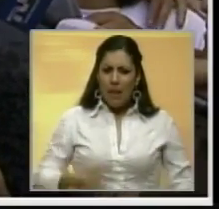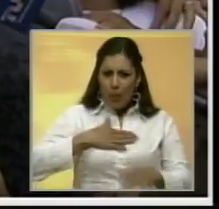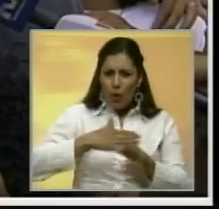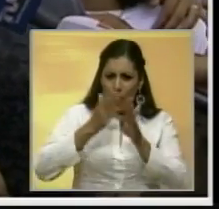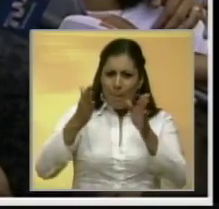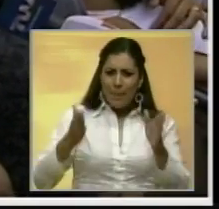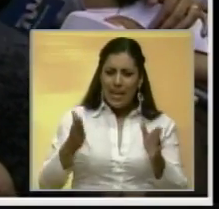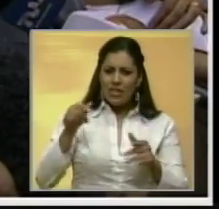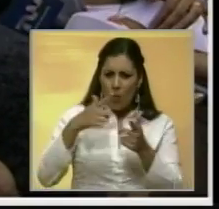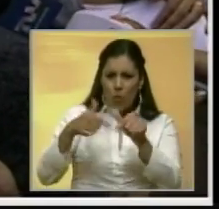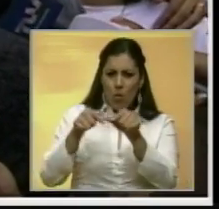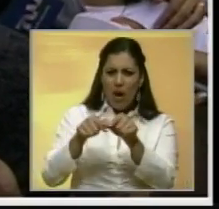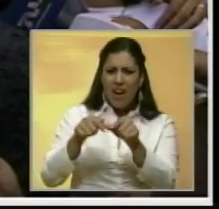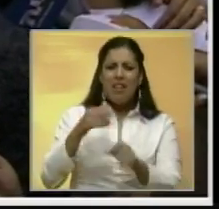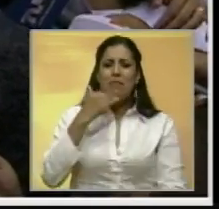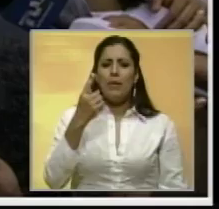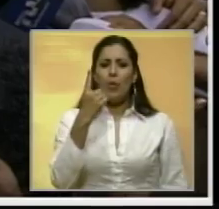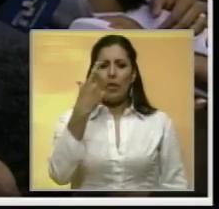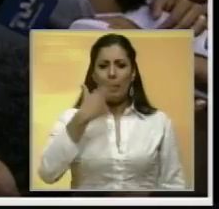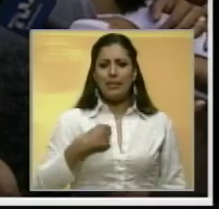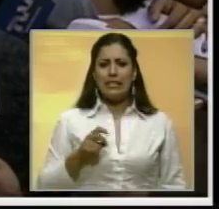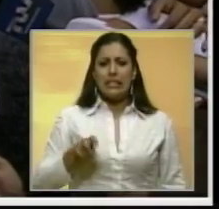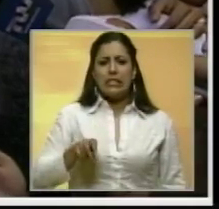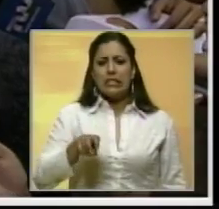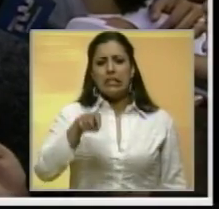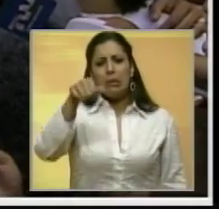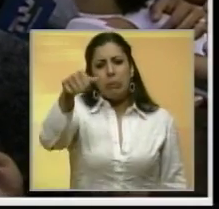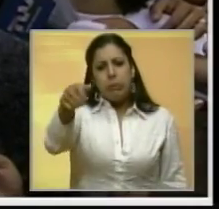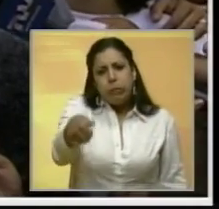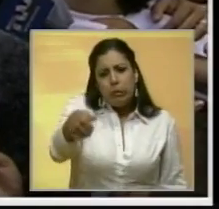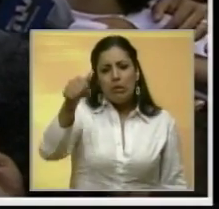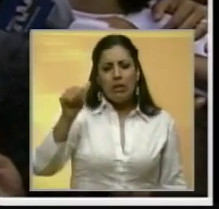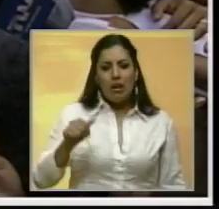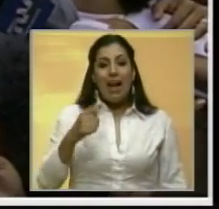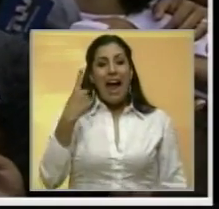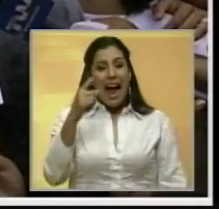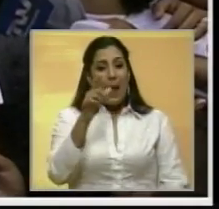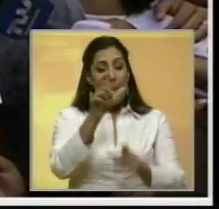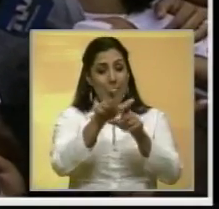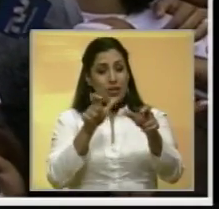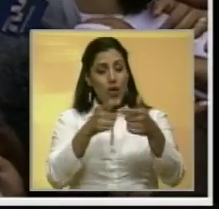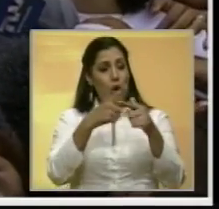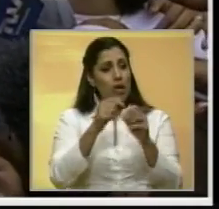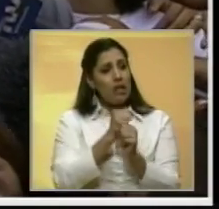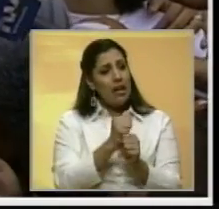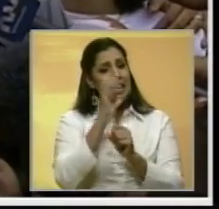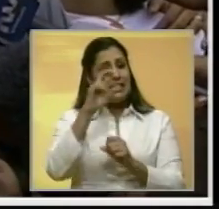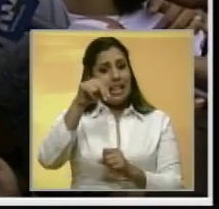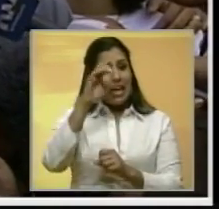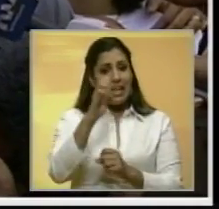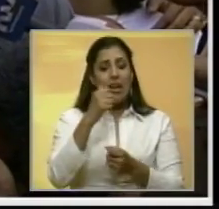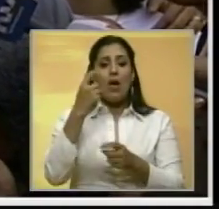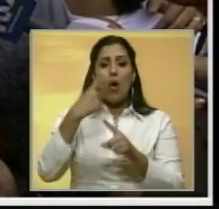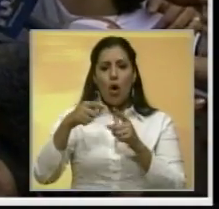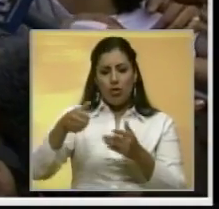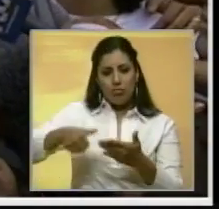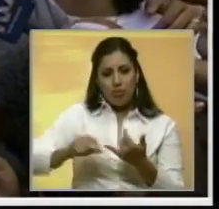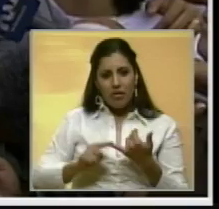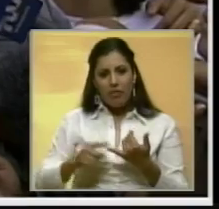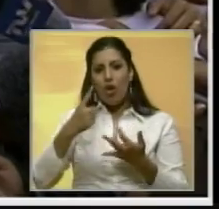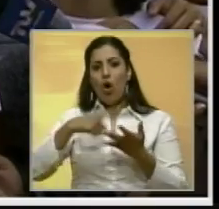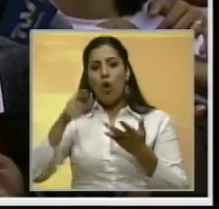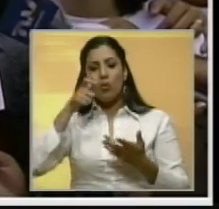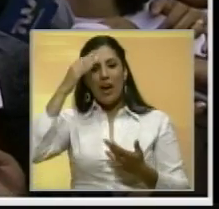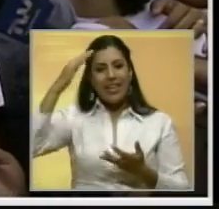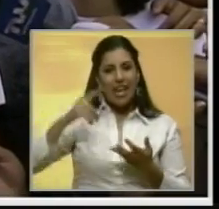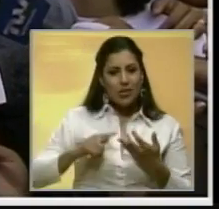mesa en el municipio de Arismendi. Apenas una persona. Es decir, había más gente en el dispositivo del CNE, estaba el operador de la máquina, el